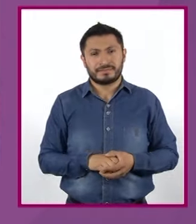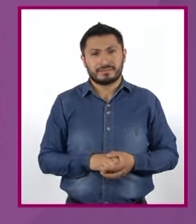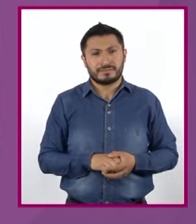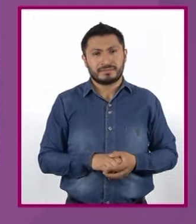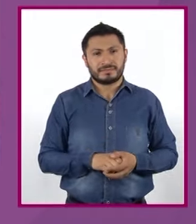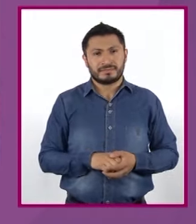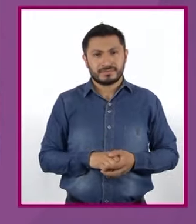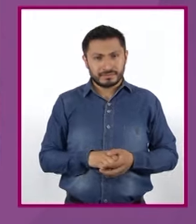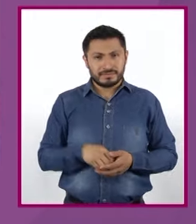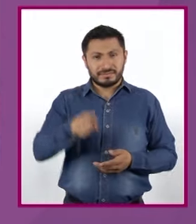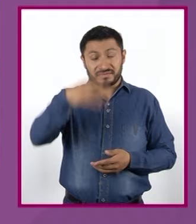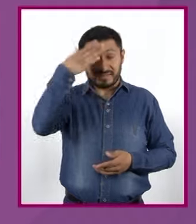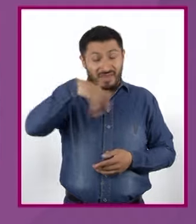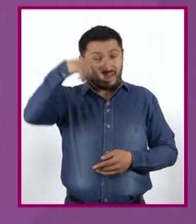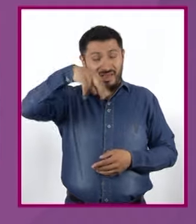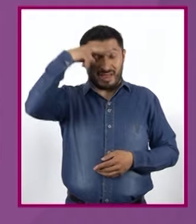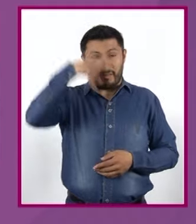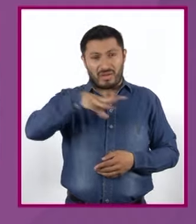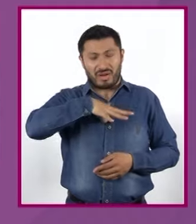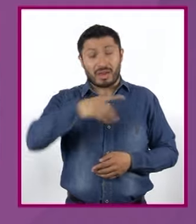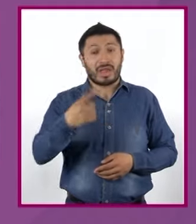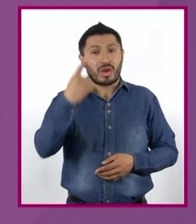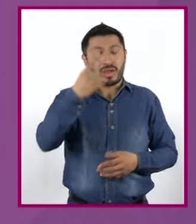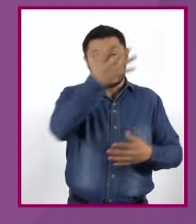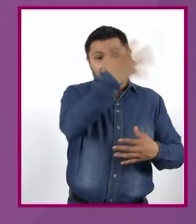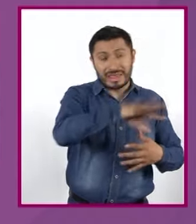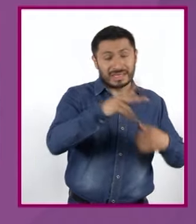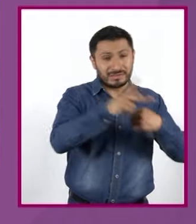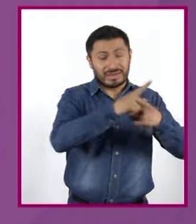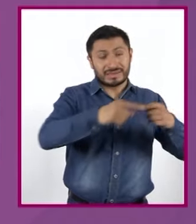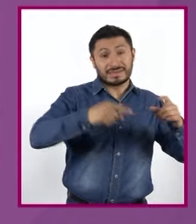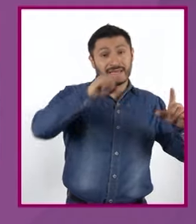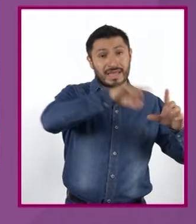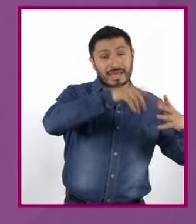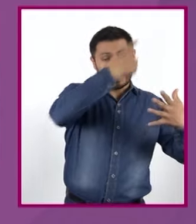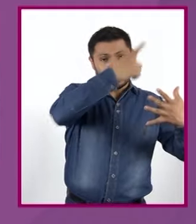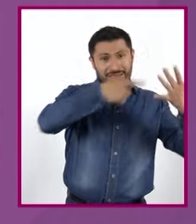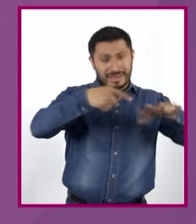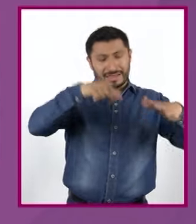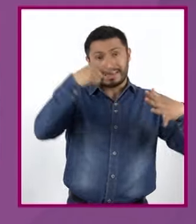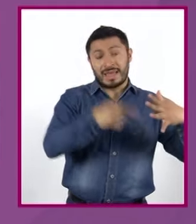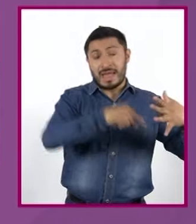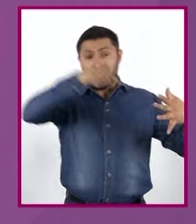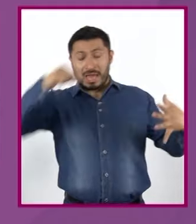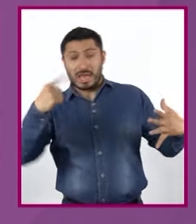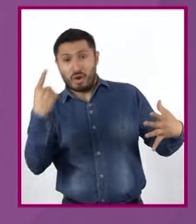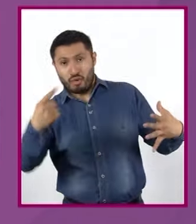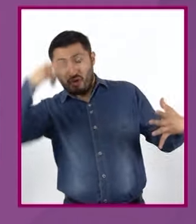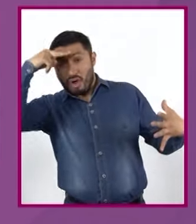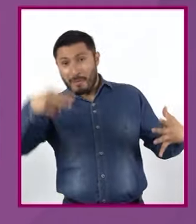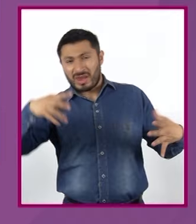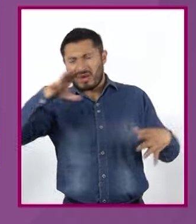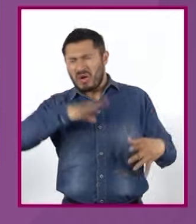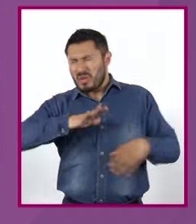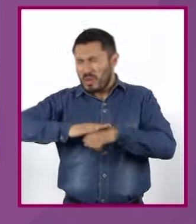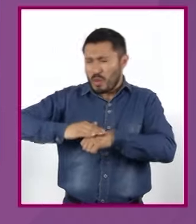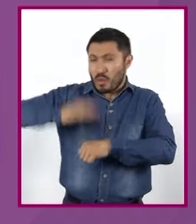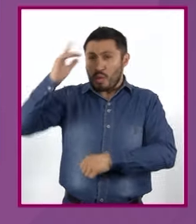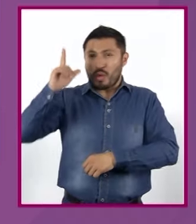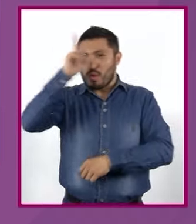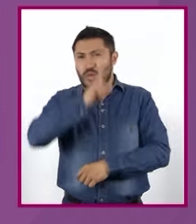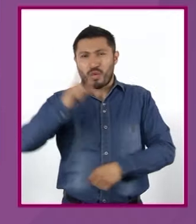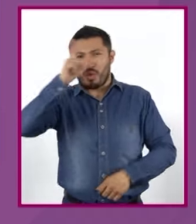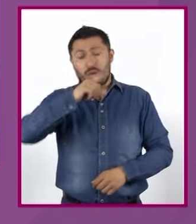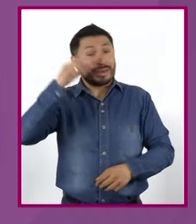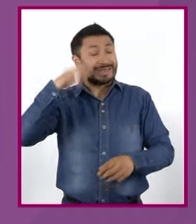¿Sabían que en México es uno de los 10 países con mayor diversidad lingüística del mundo? Además del español,